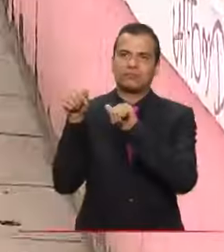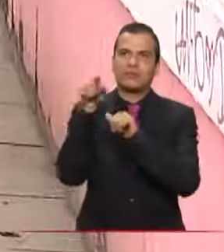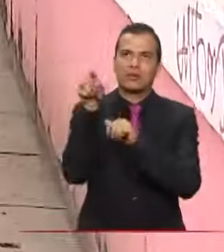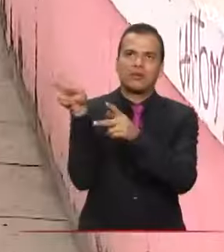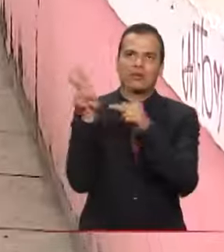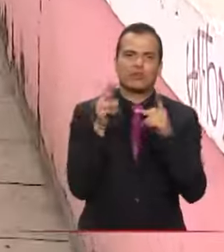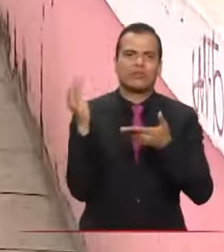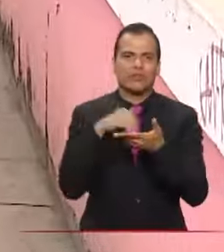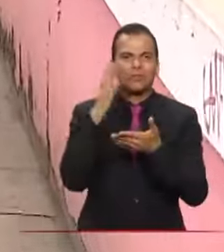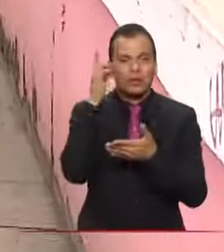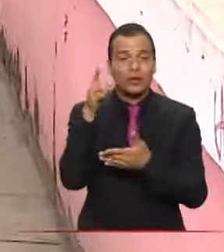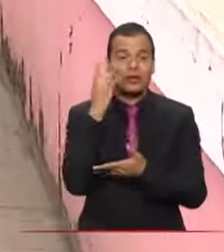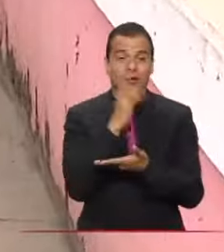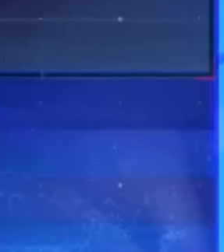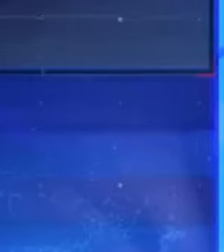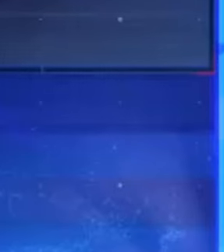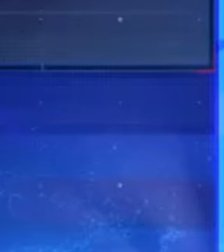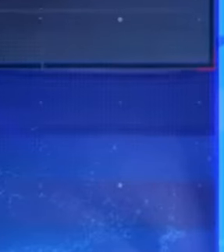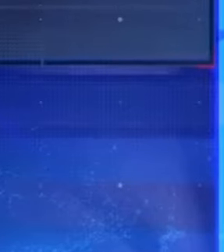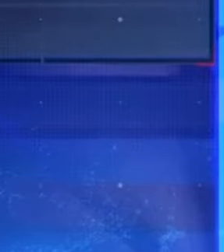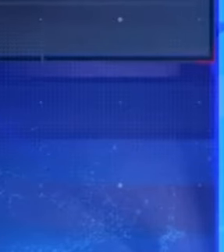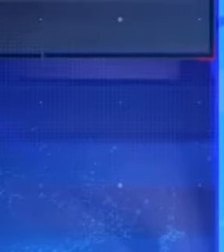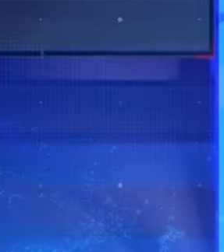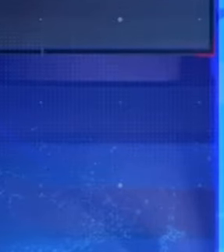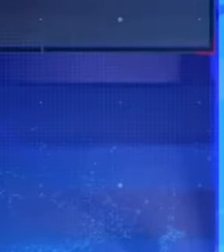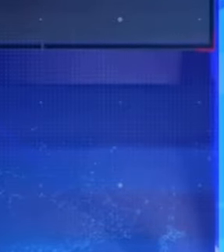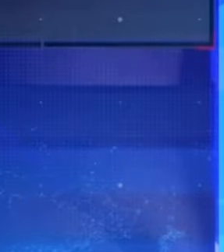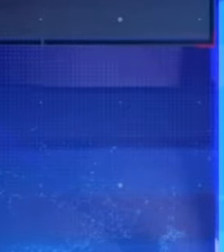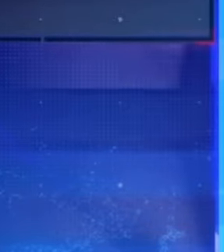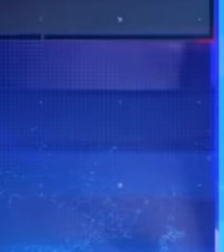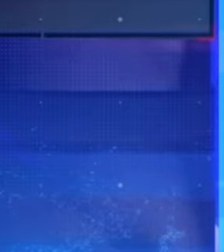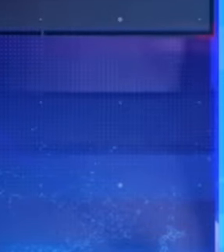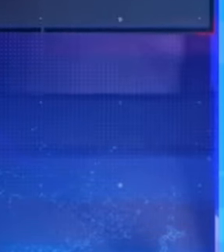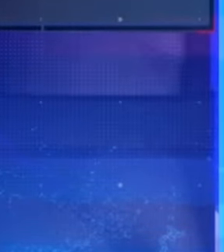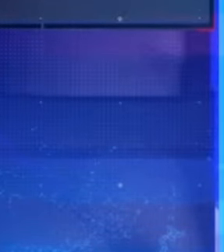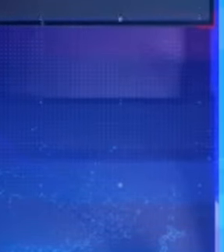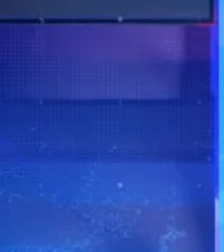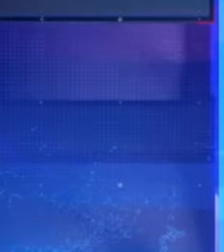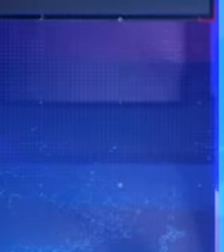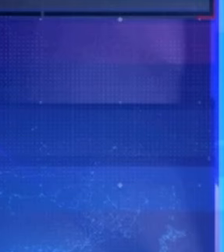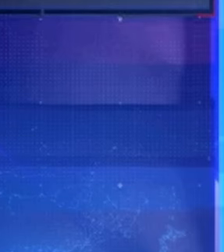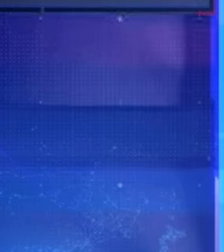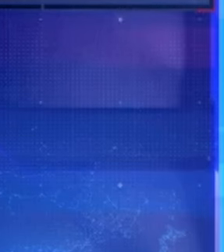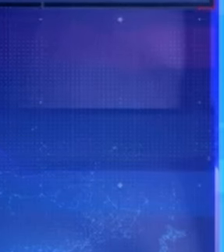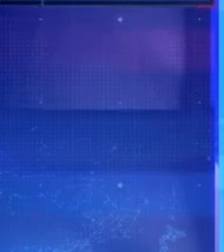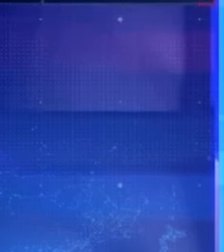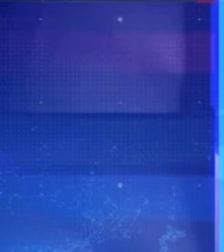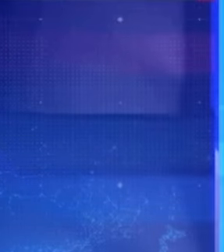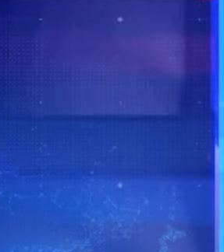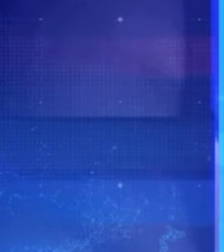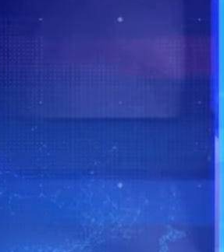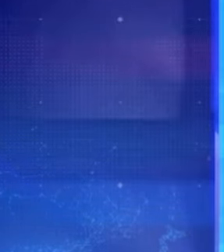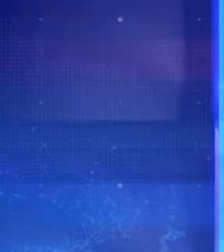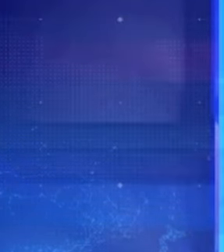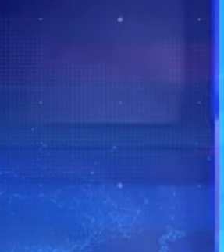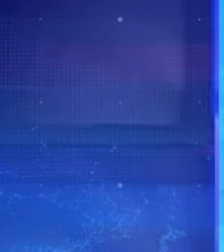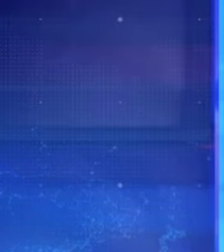hoy permanece limpio.